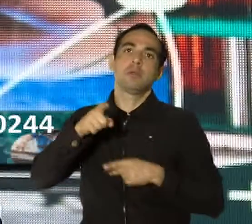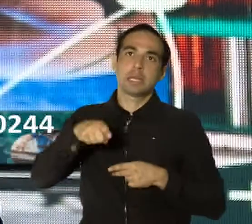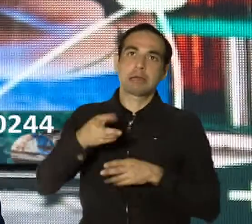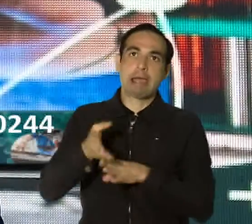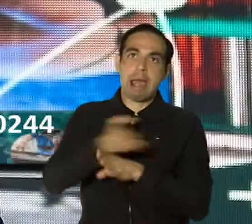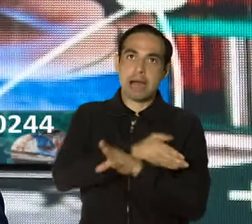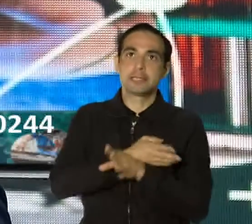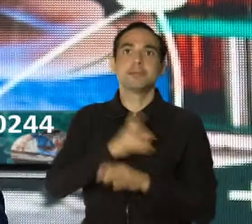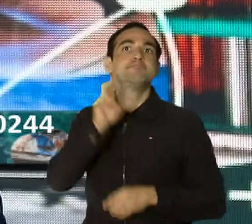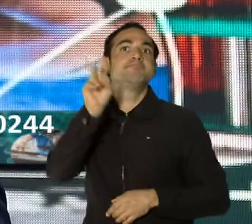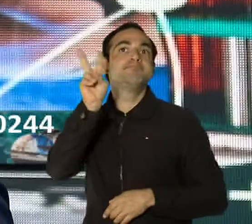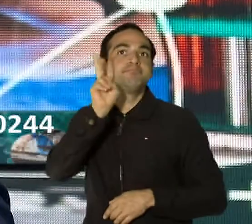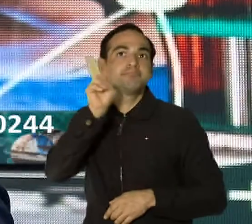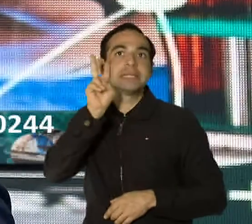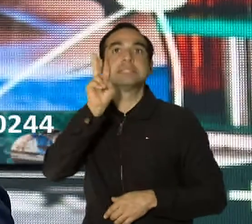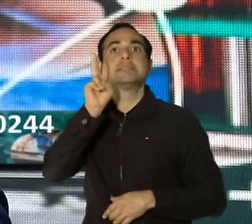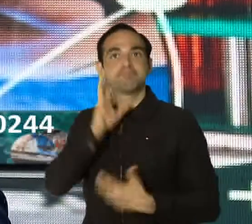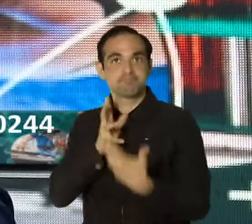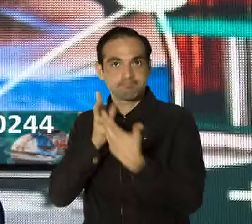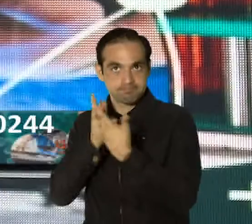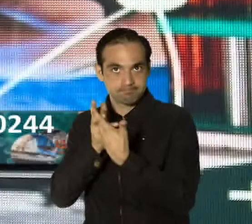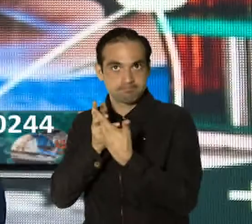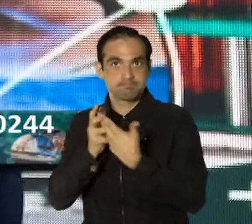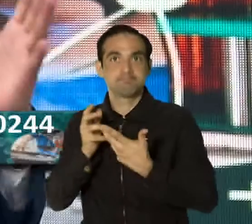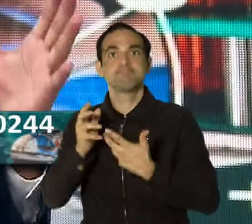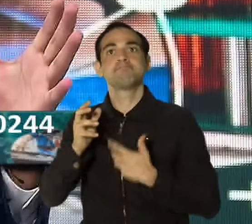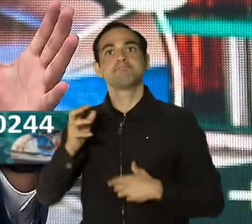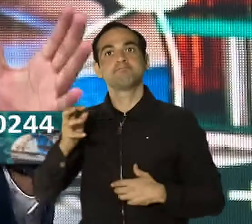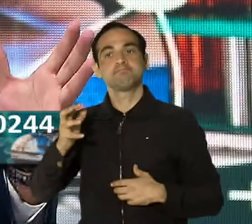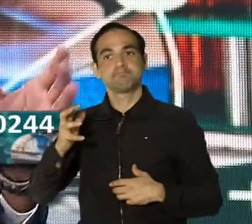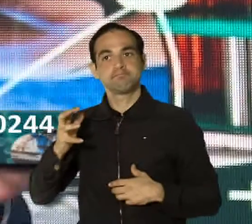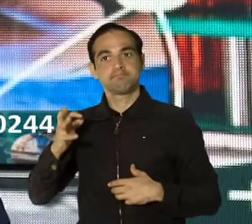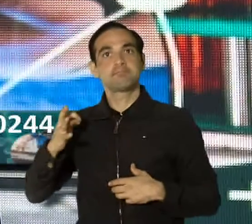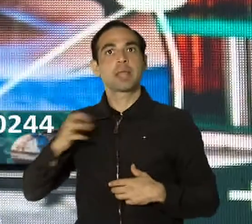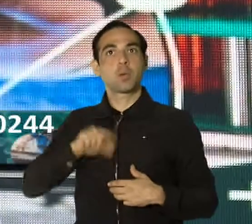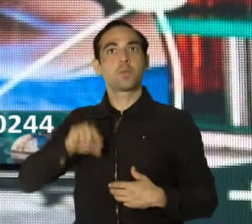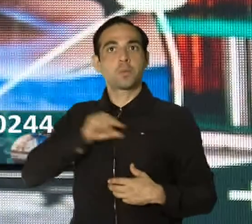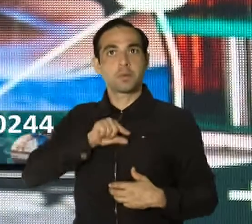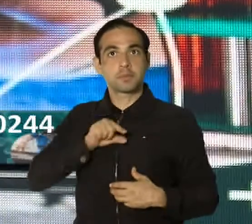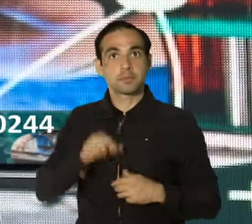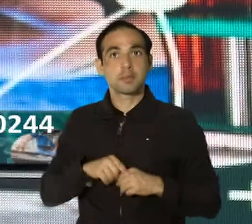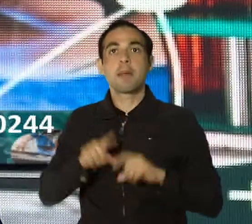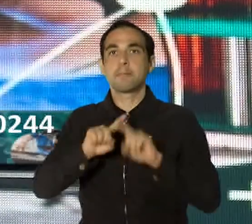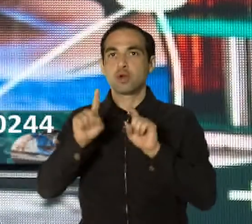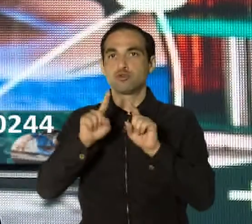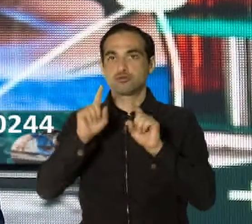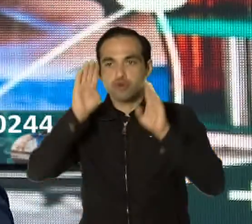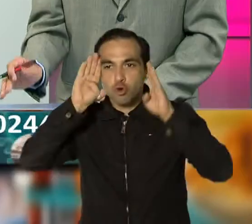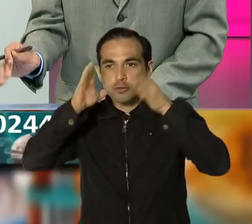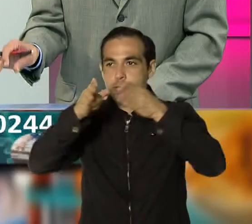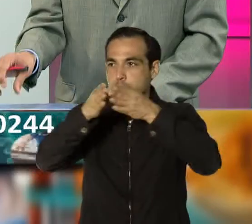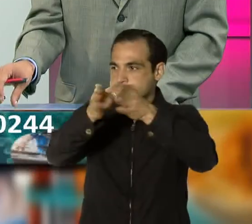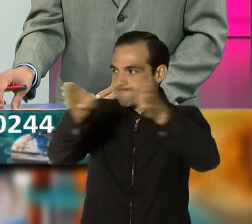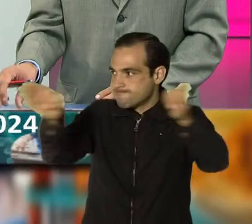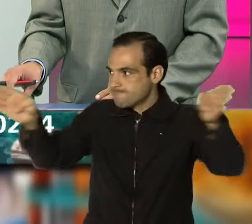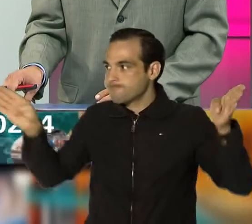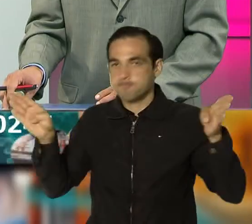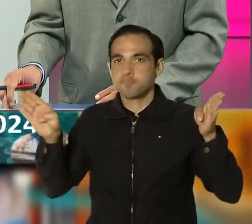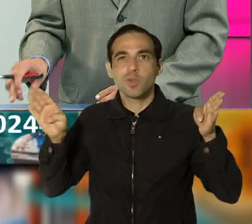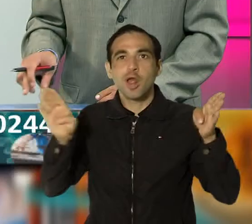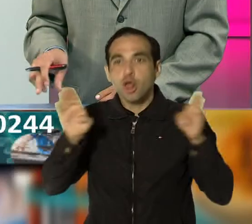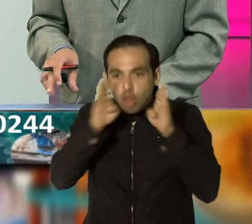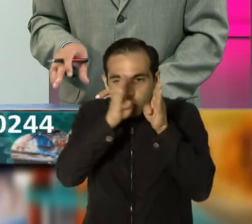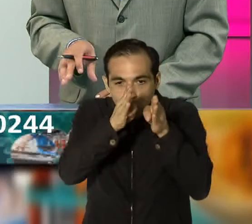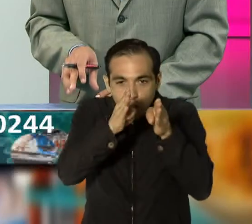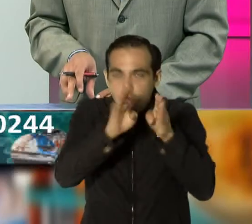cliente califica para el producto. Pero sí, estamos concentrándonos en el macro, no en el micro. Nuevamente, ¿dónde están las sucursales ubicadas